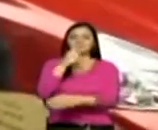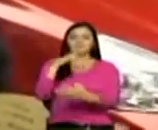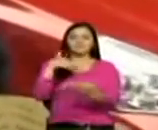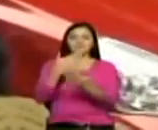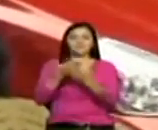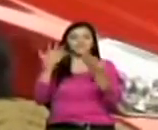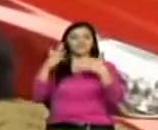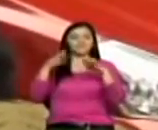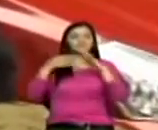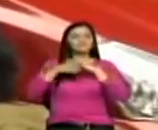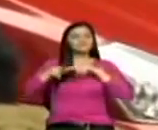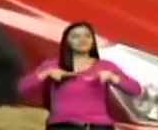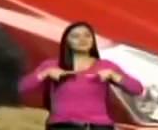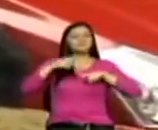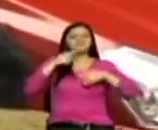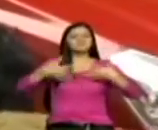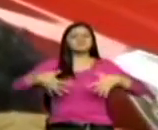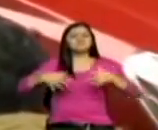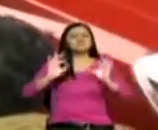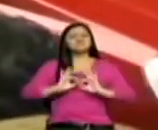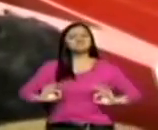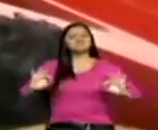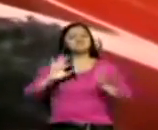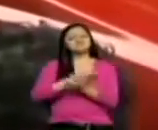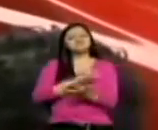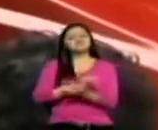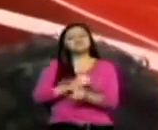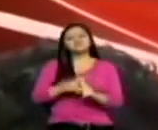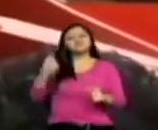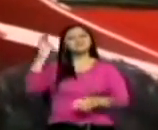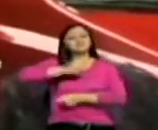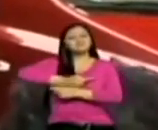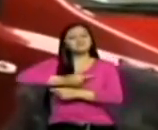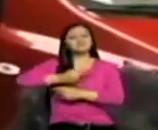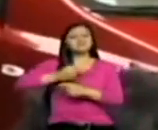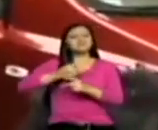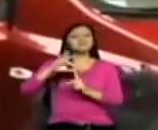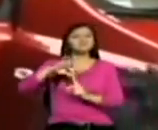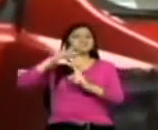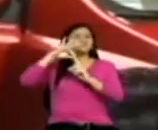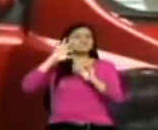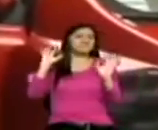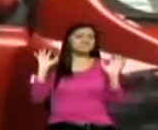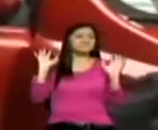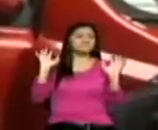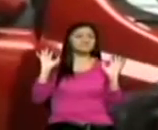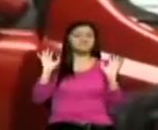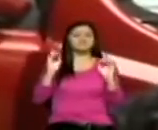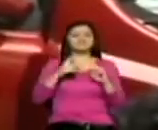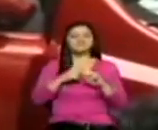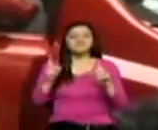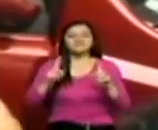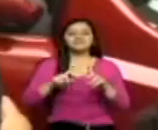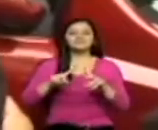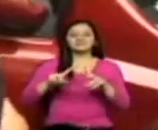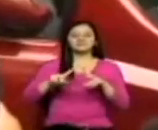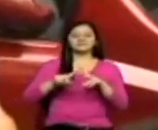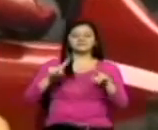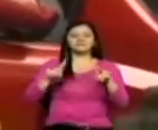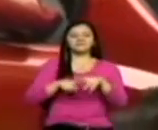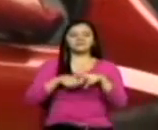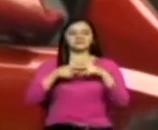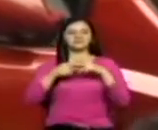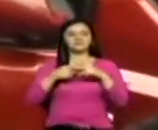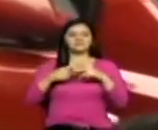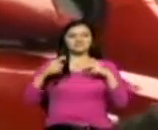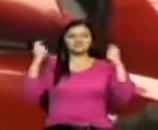que no se encuentra nervioso para nada, que para él es un día muy importante y deseó unas felices fiestas para todos los